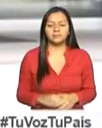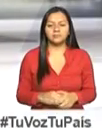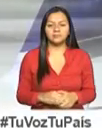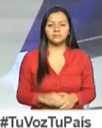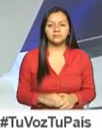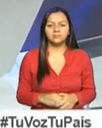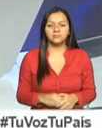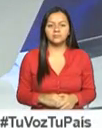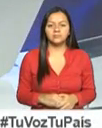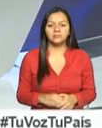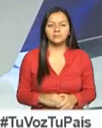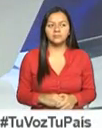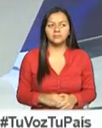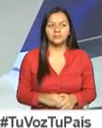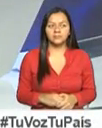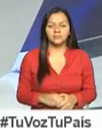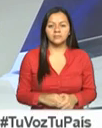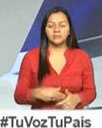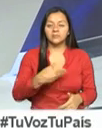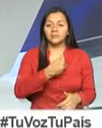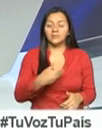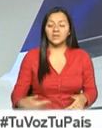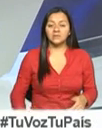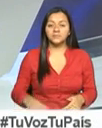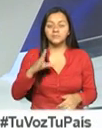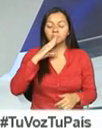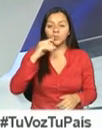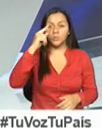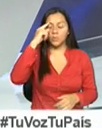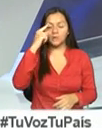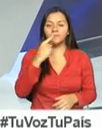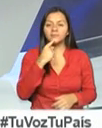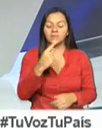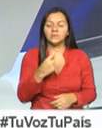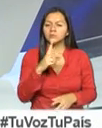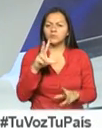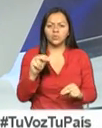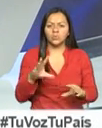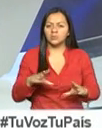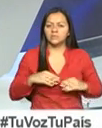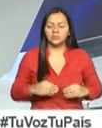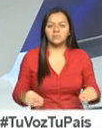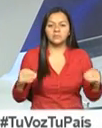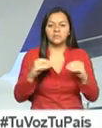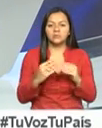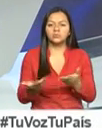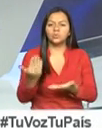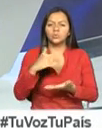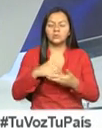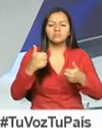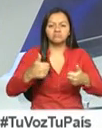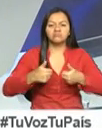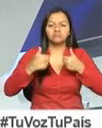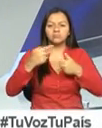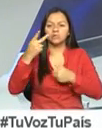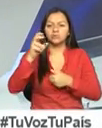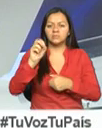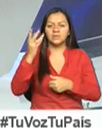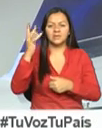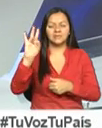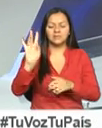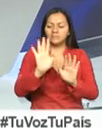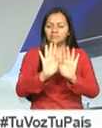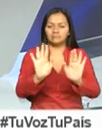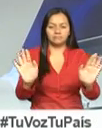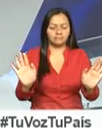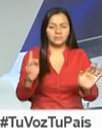Ciudadano. El presidente Rafael Correa reiteró que no aceptará ninguna postulación para los comicios de 2017